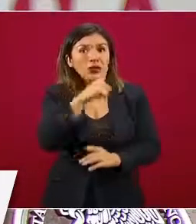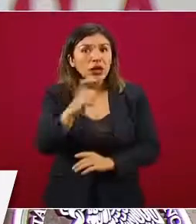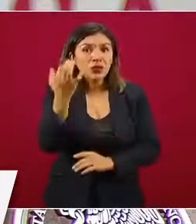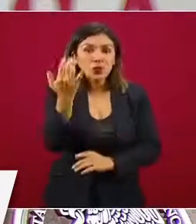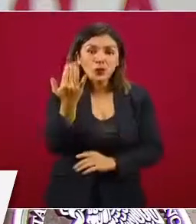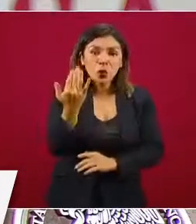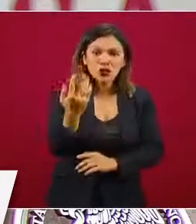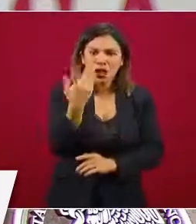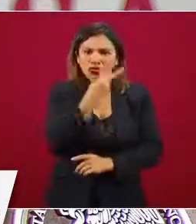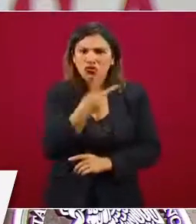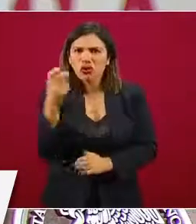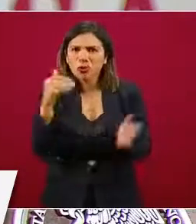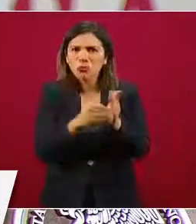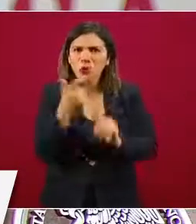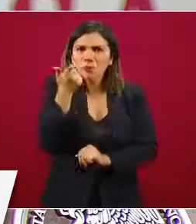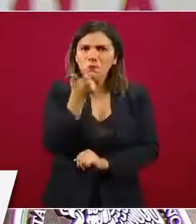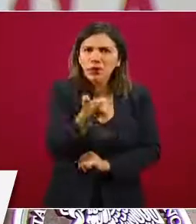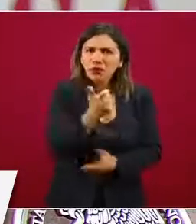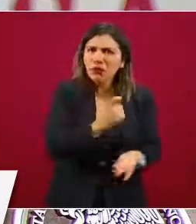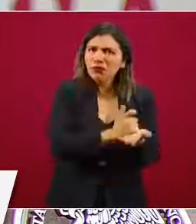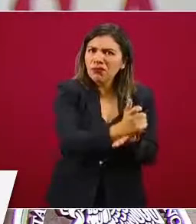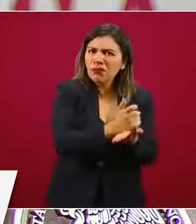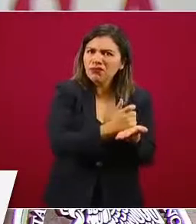150, 200 mil pesos.